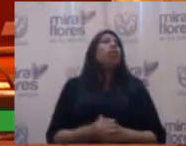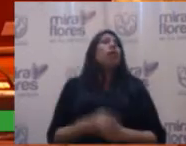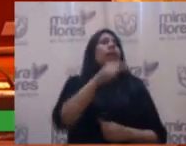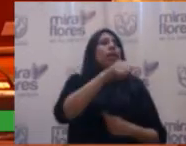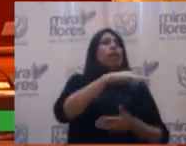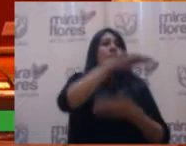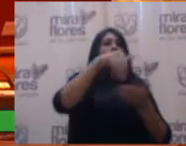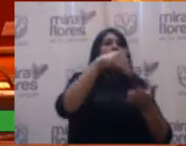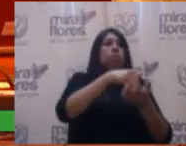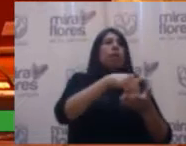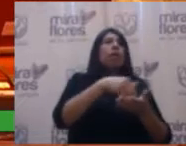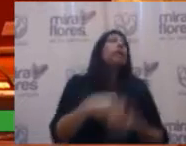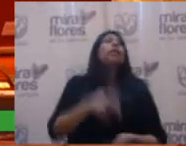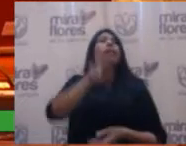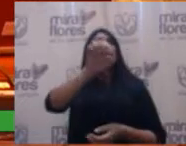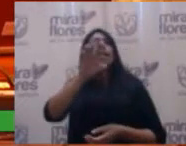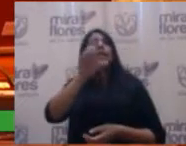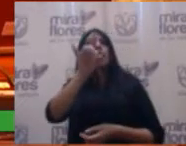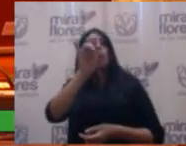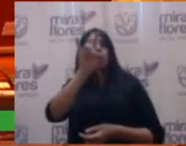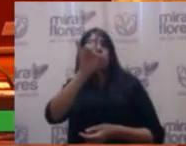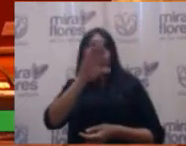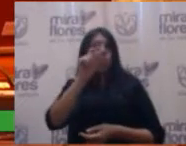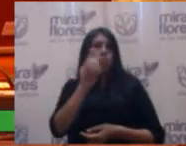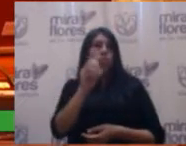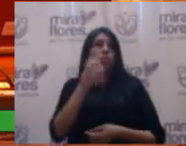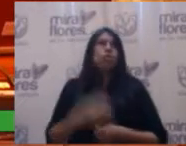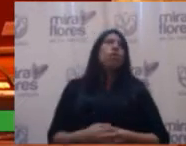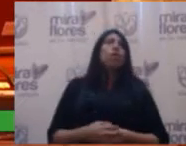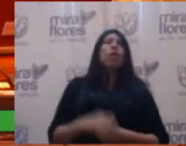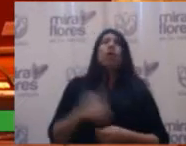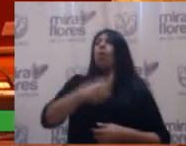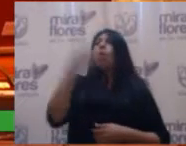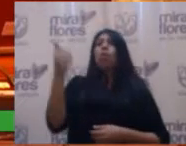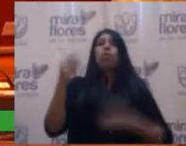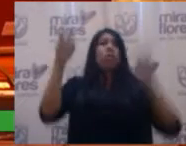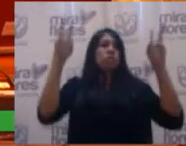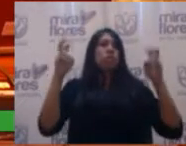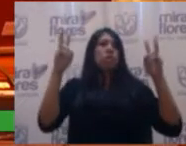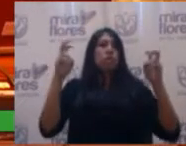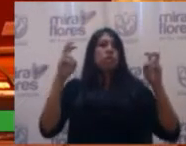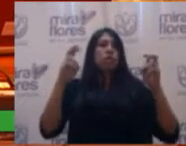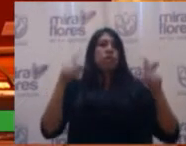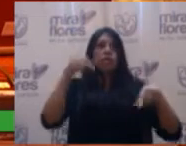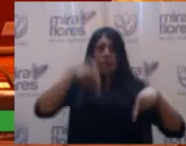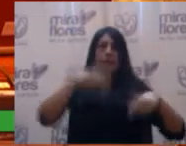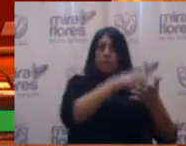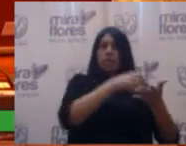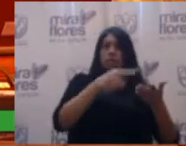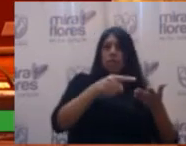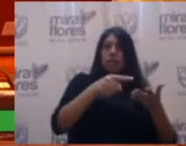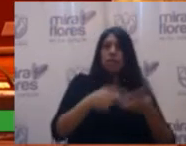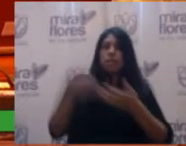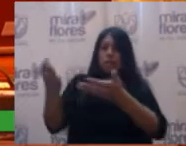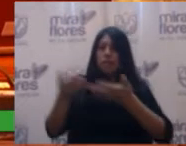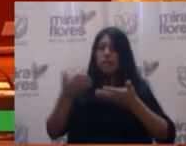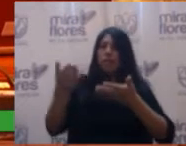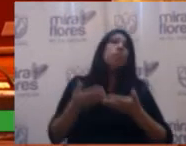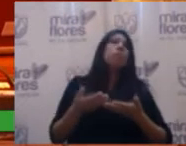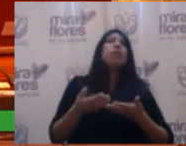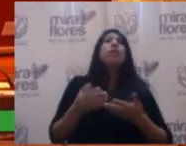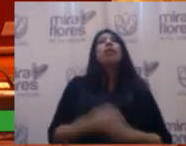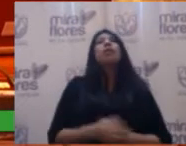reducto, dado que se ha hecho esta develación. Otro de los temas, durante la semana también se han recibido algunas